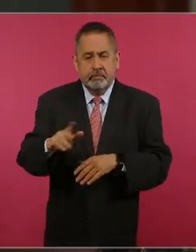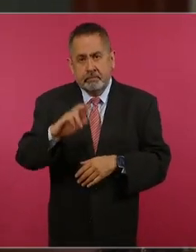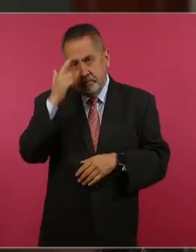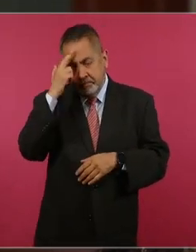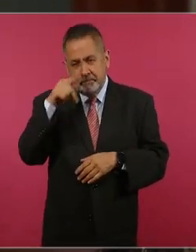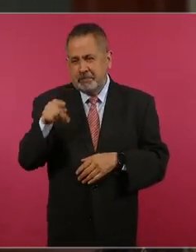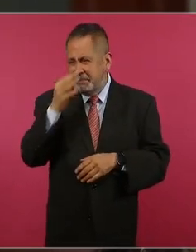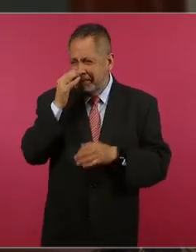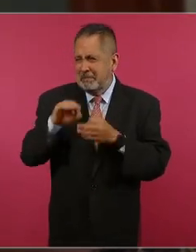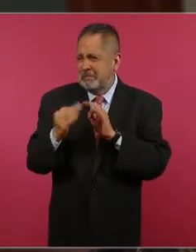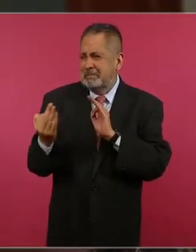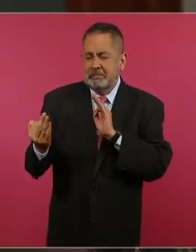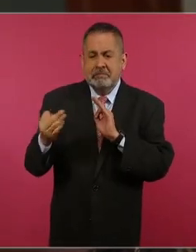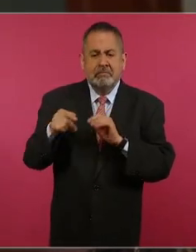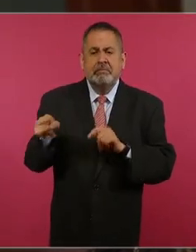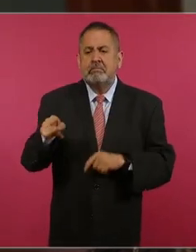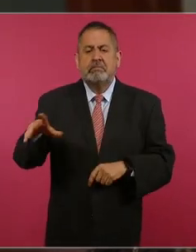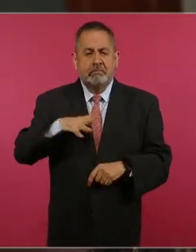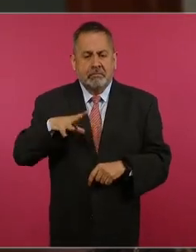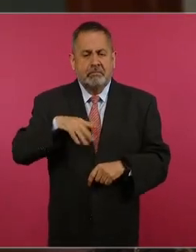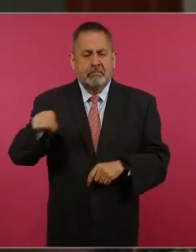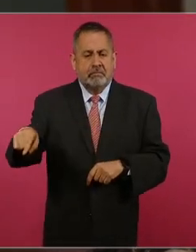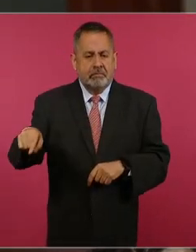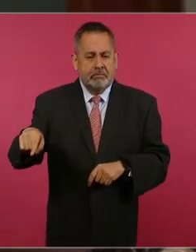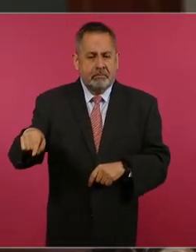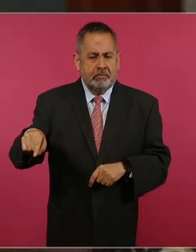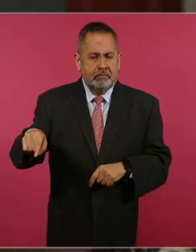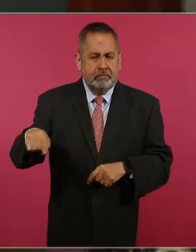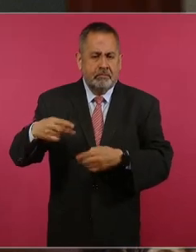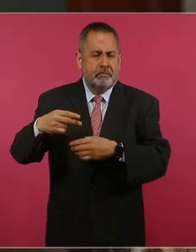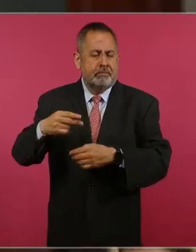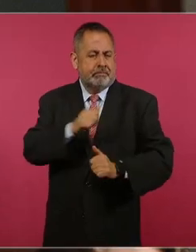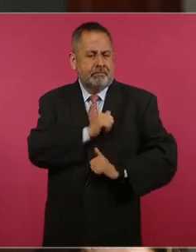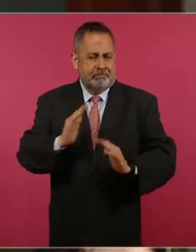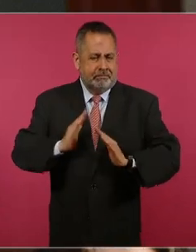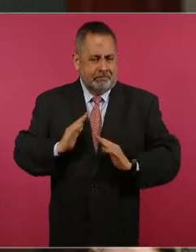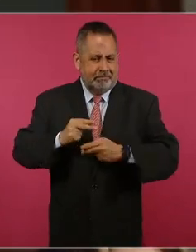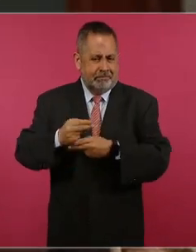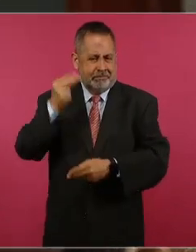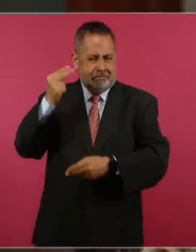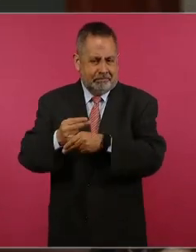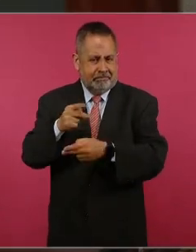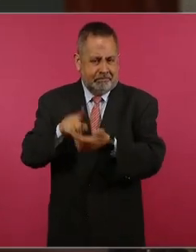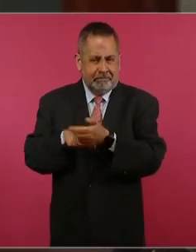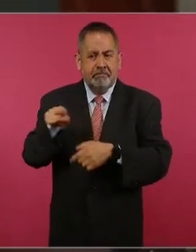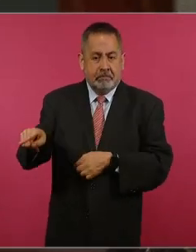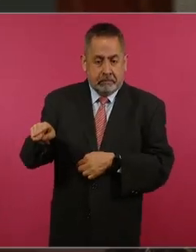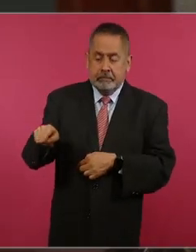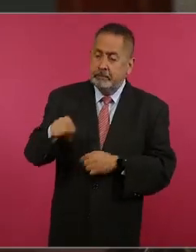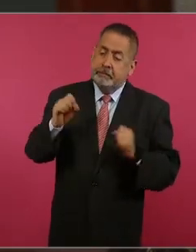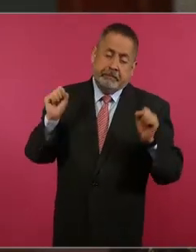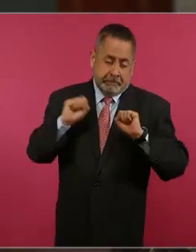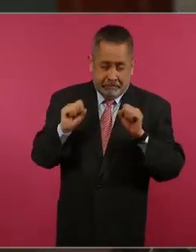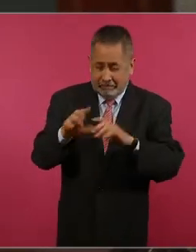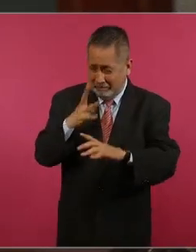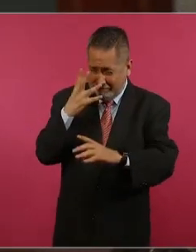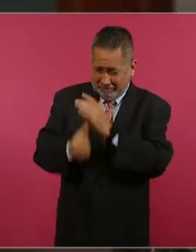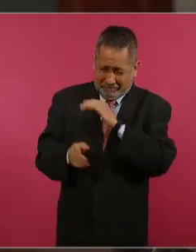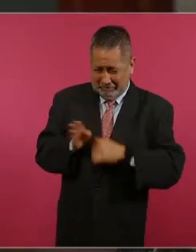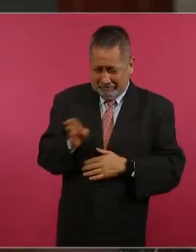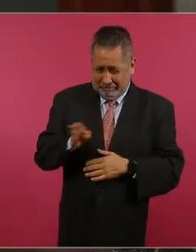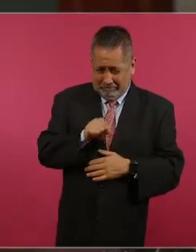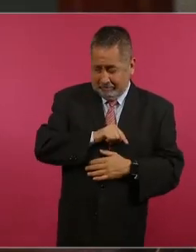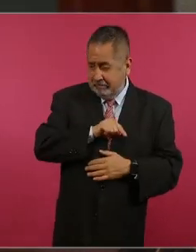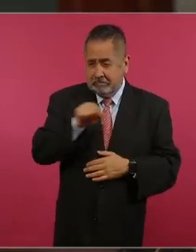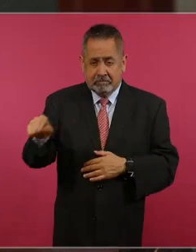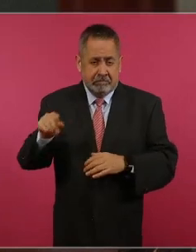a escasos 2 kilómetros estaba el retén del ejército. Inmediatamente pues,